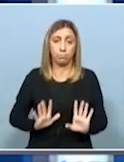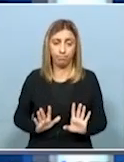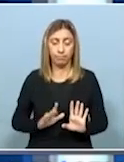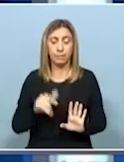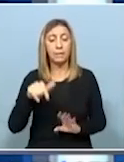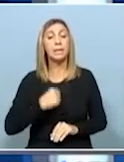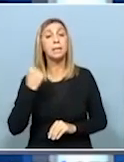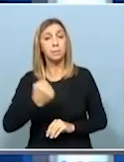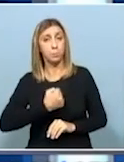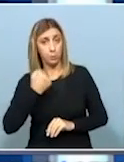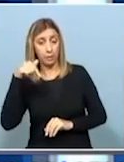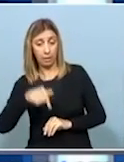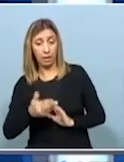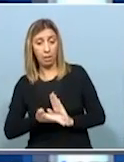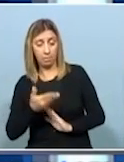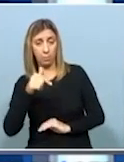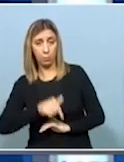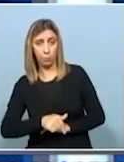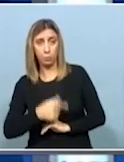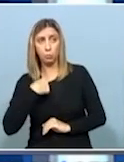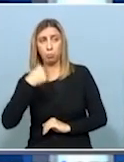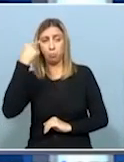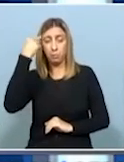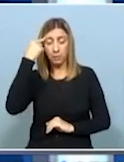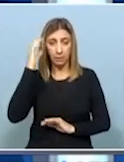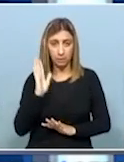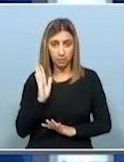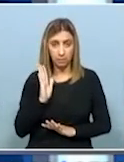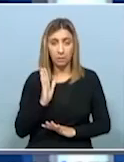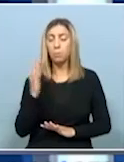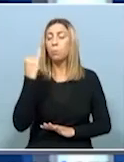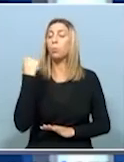importante es que con este aumento salarial que creo que es